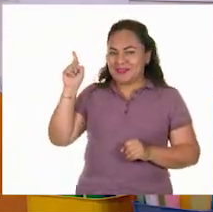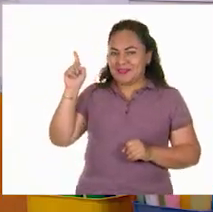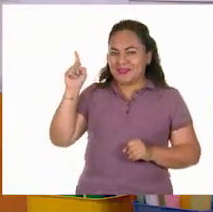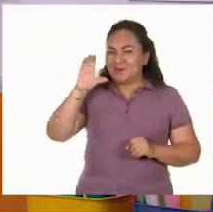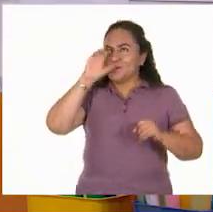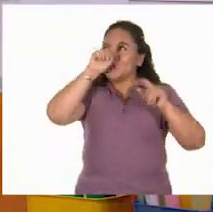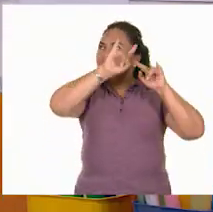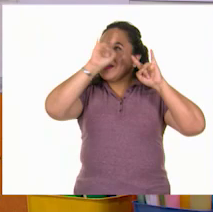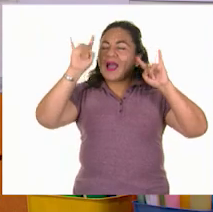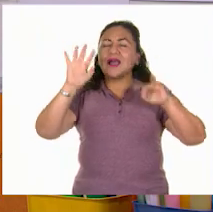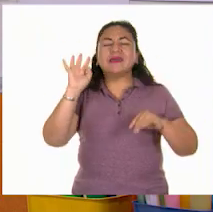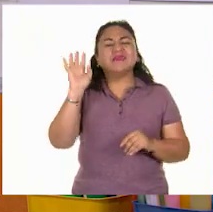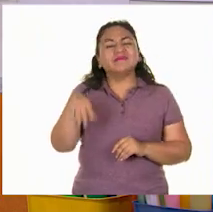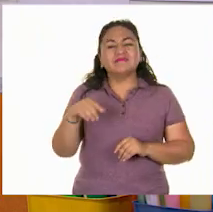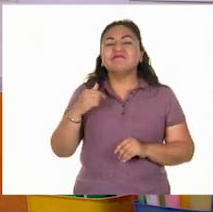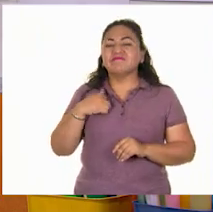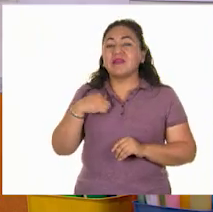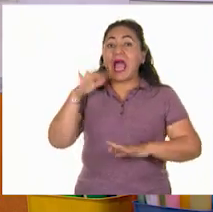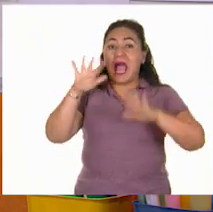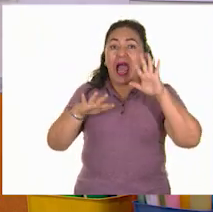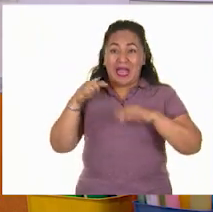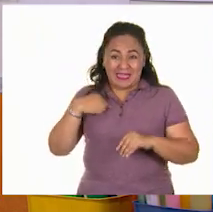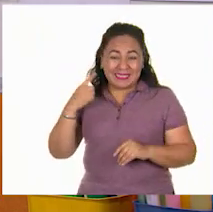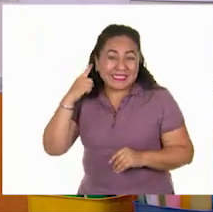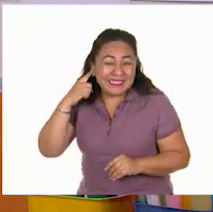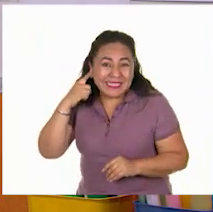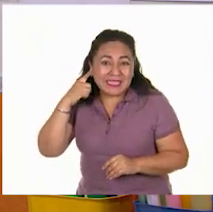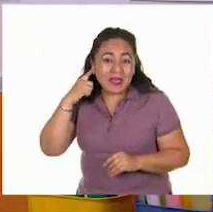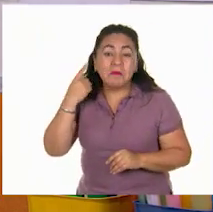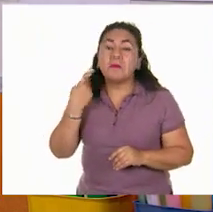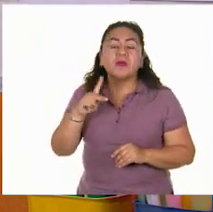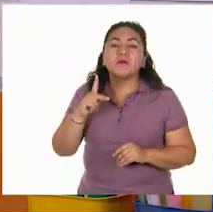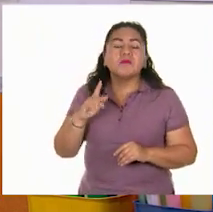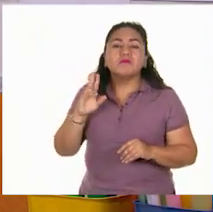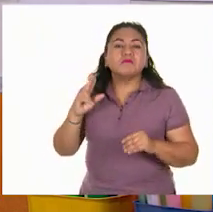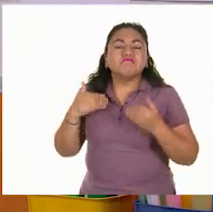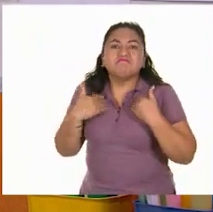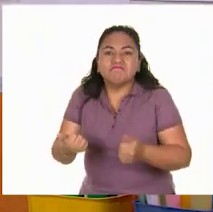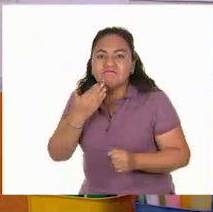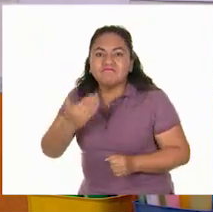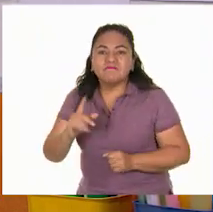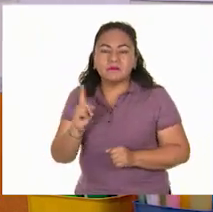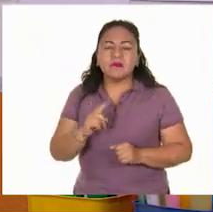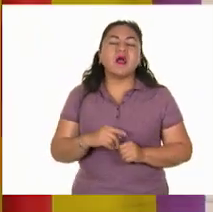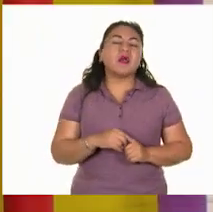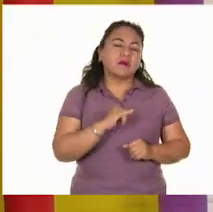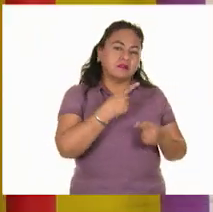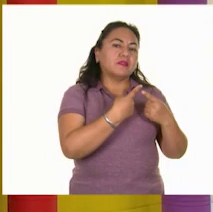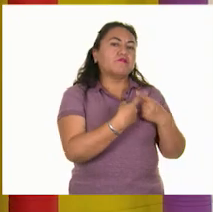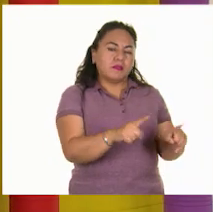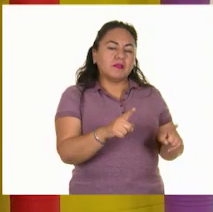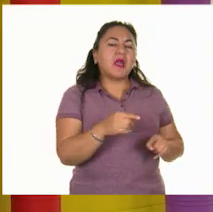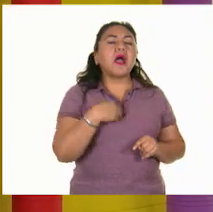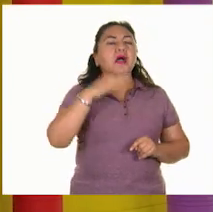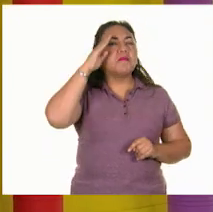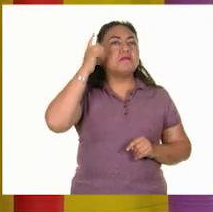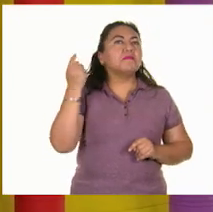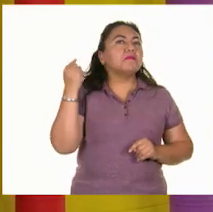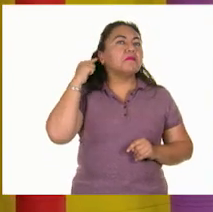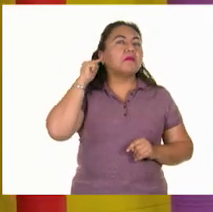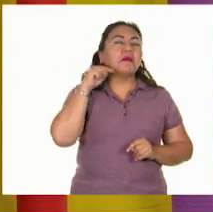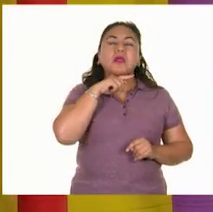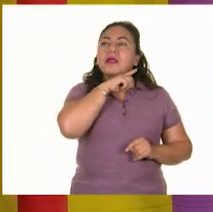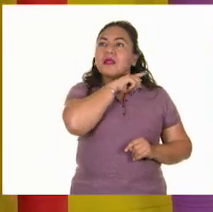es que fíjate que a veces oímos, pero no escuchamos. Ah, eso es cierto. Y es diferente. No es lo mismo oír